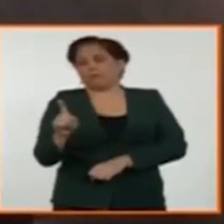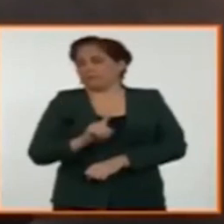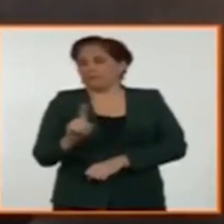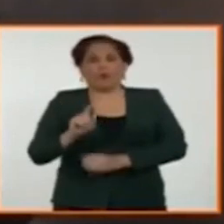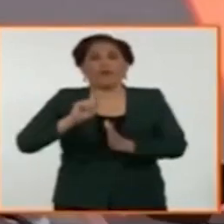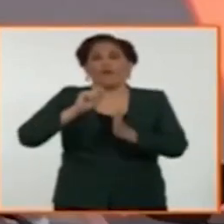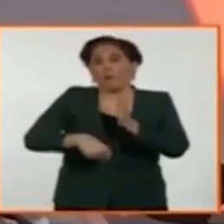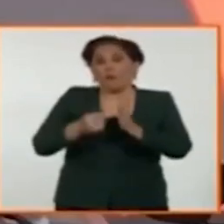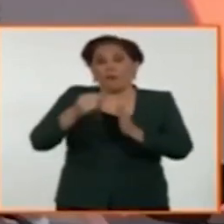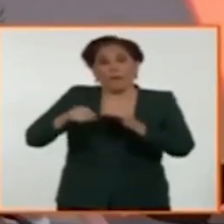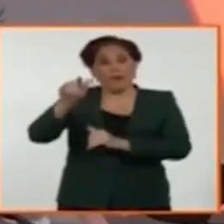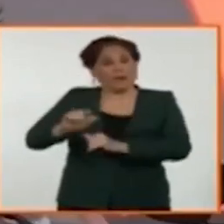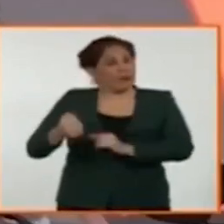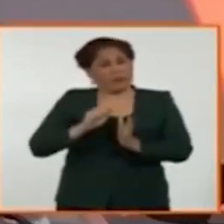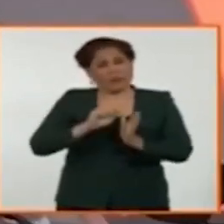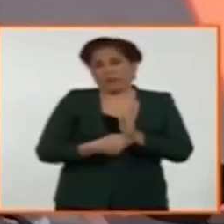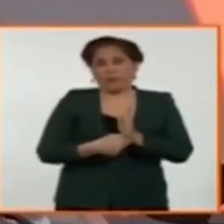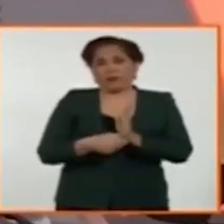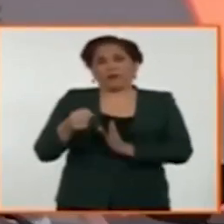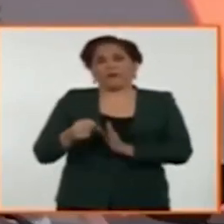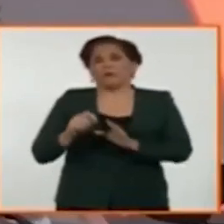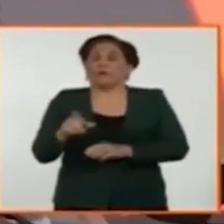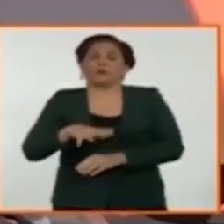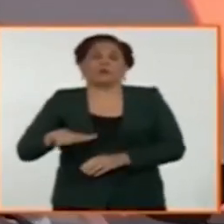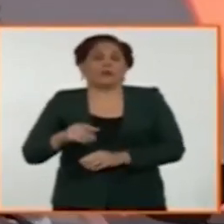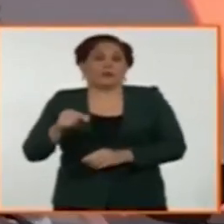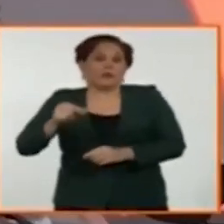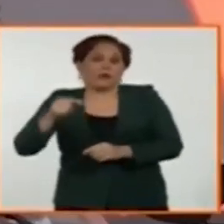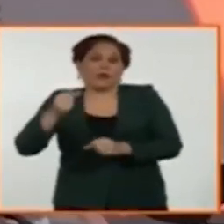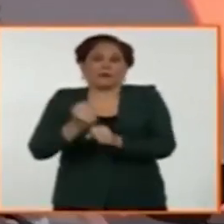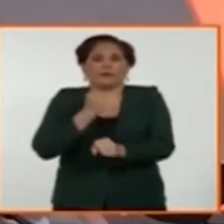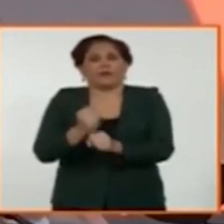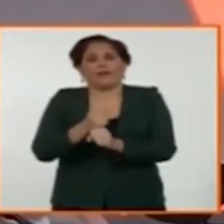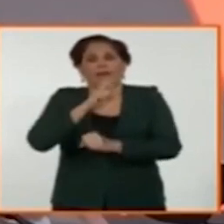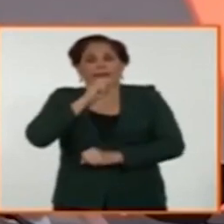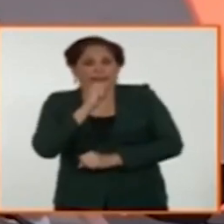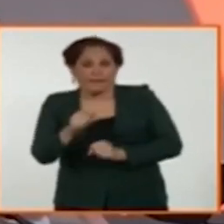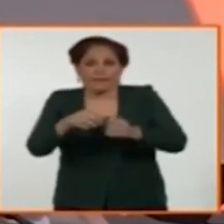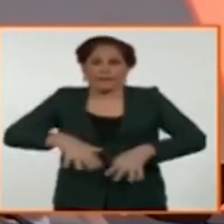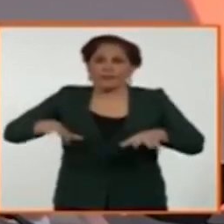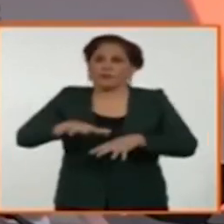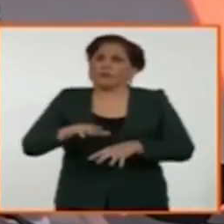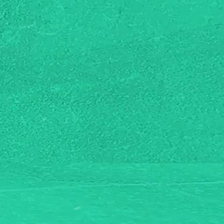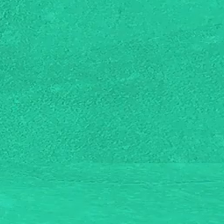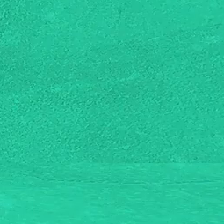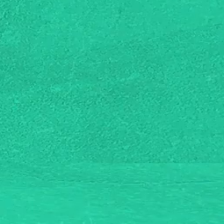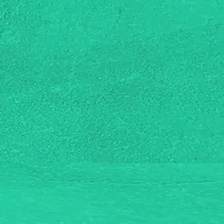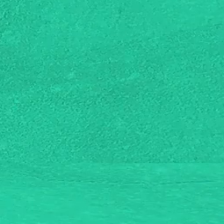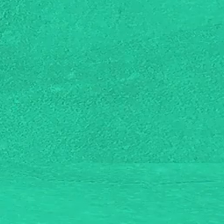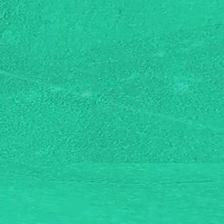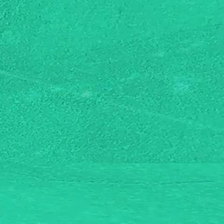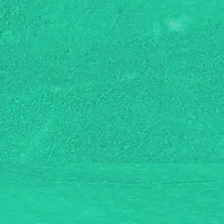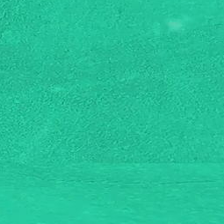Claro. Y nos alejábamos mucho del entorno de la persona, de las circunstancias de la persona, y por lo tanto hacíamos un análisis que no era objetivo. No